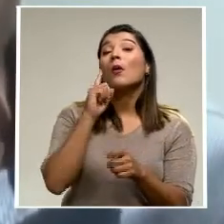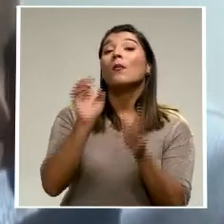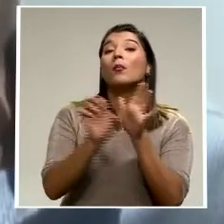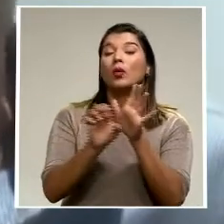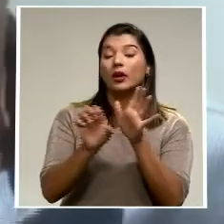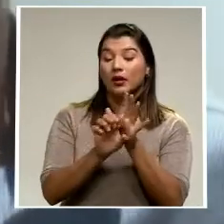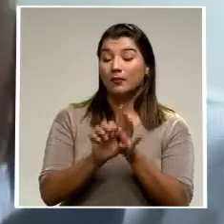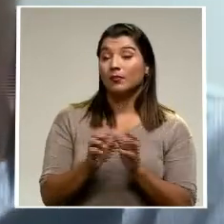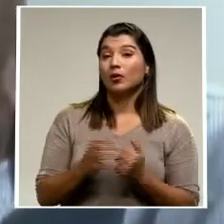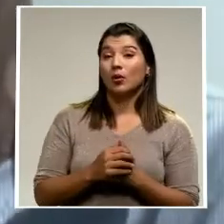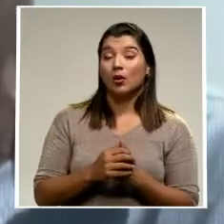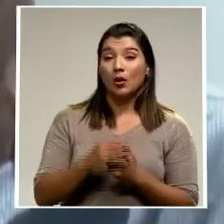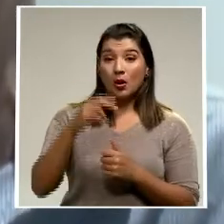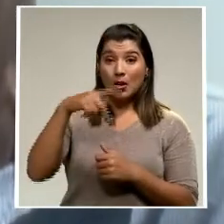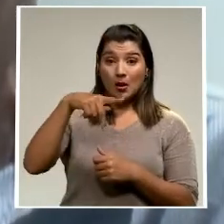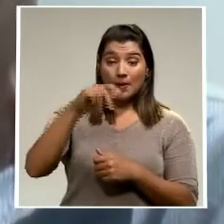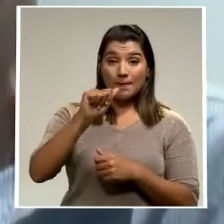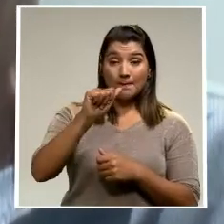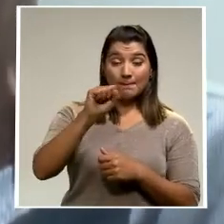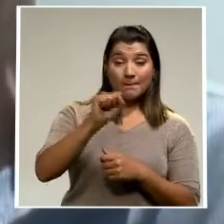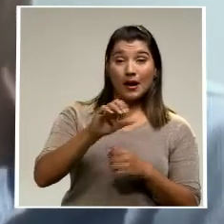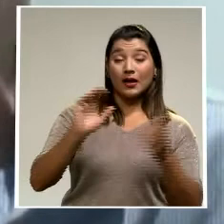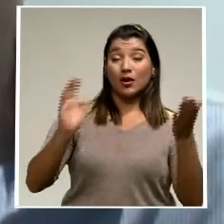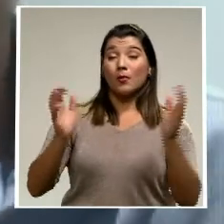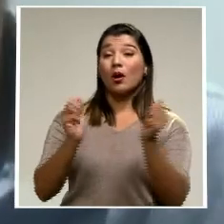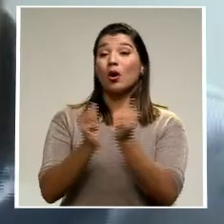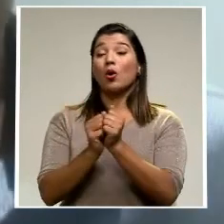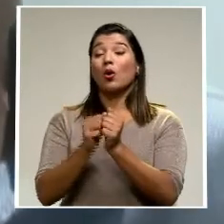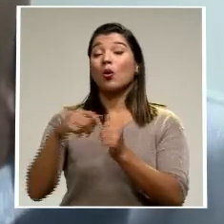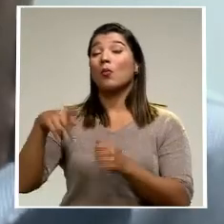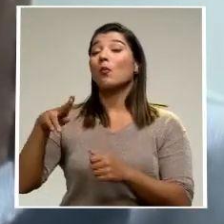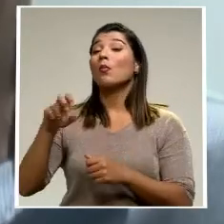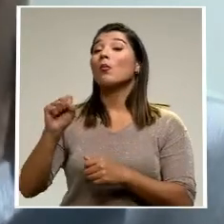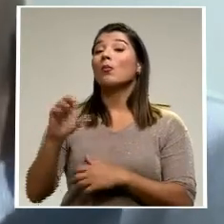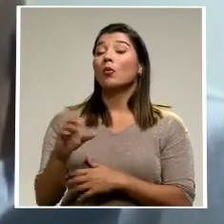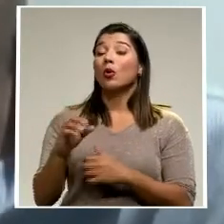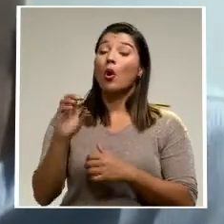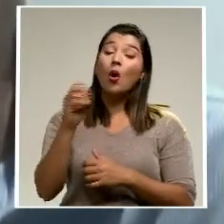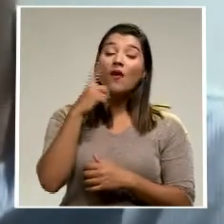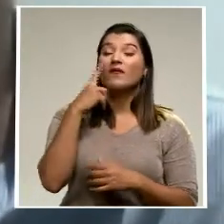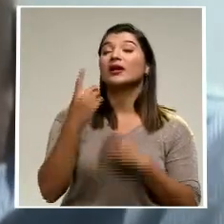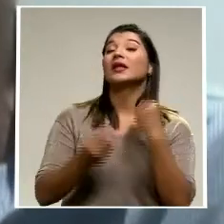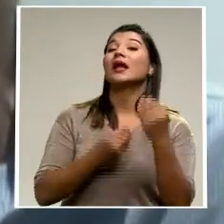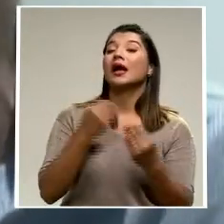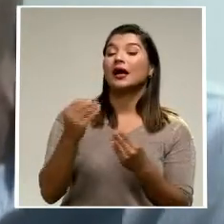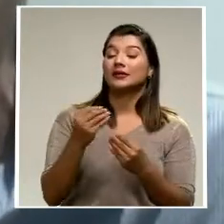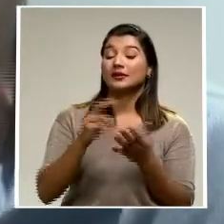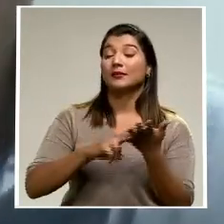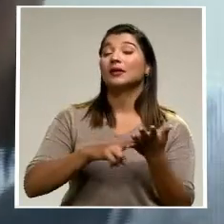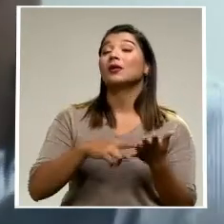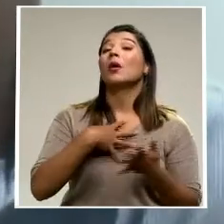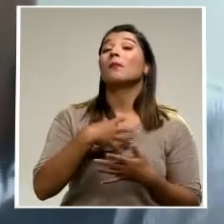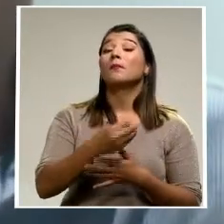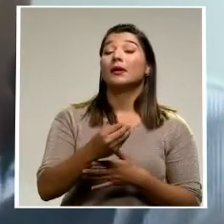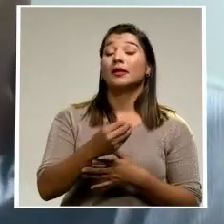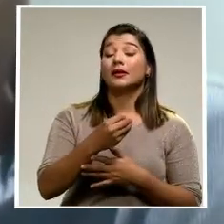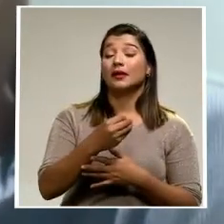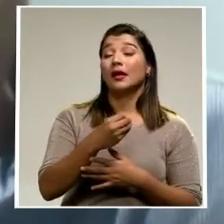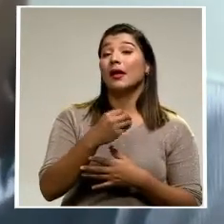Social Cristiana, con lo que ha hecho el Partido de Restauración Nacional, o incluso ver qué es lo que ha estado haciendo el Partido de Liberación Nacional, al que